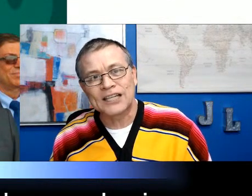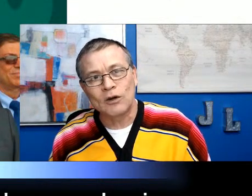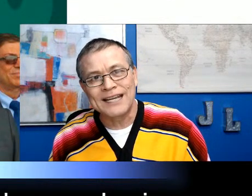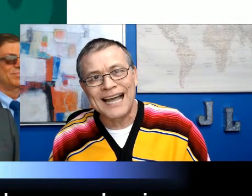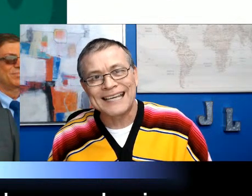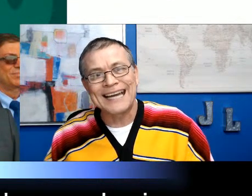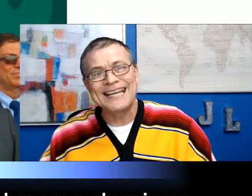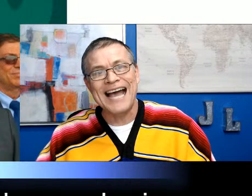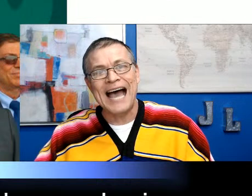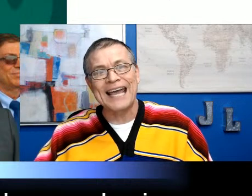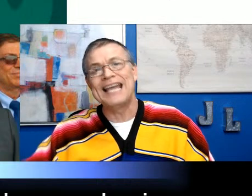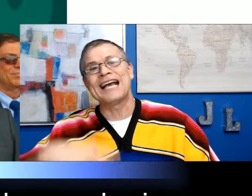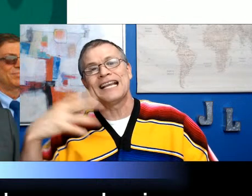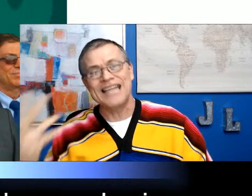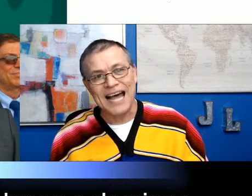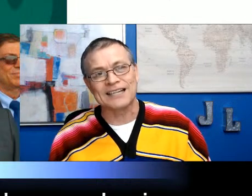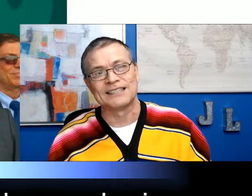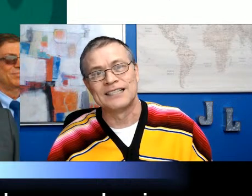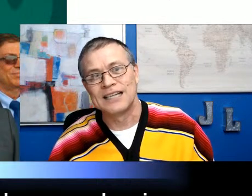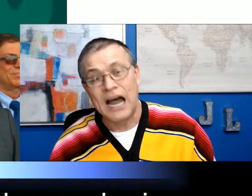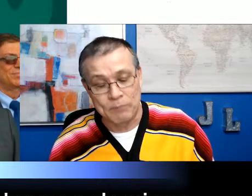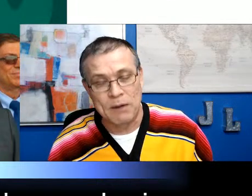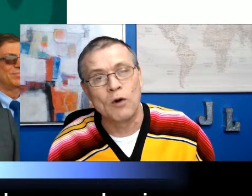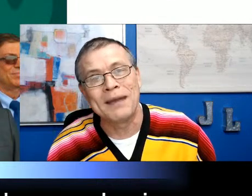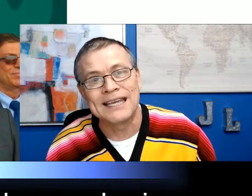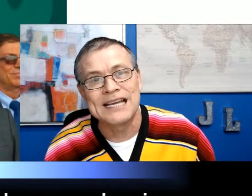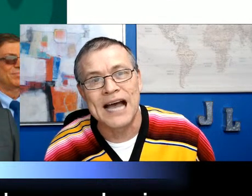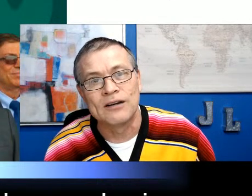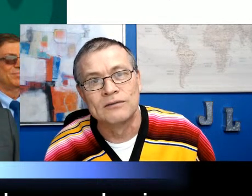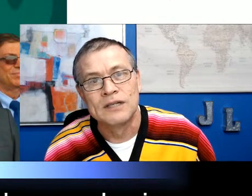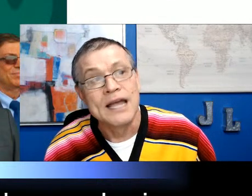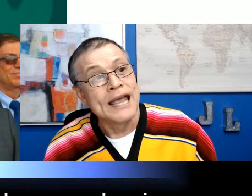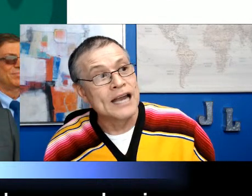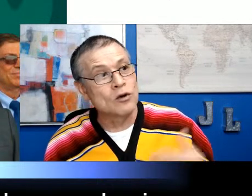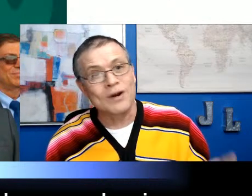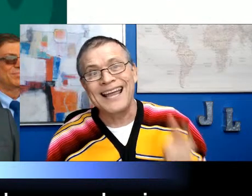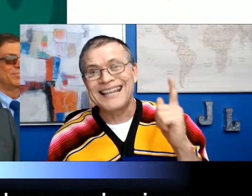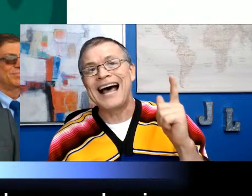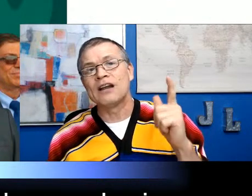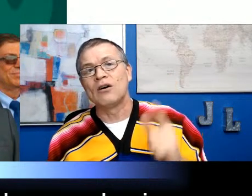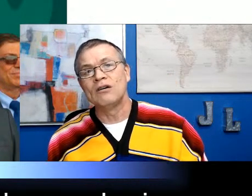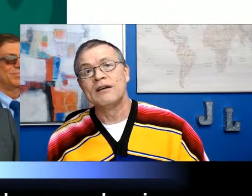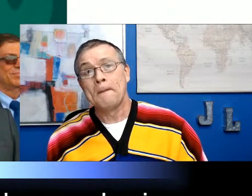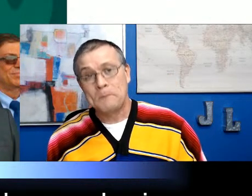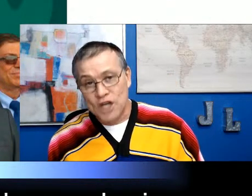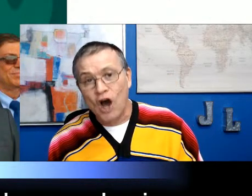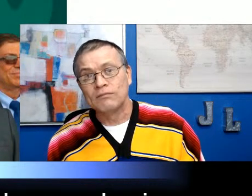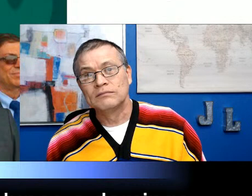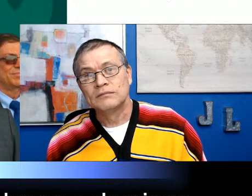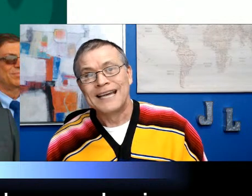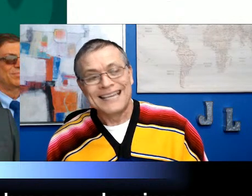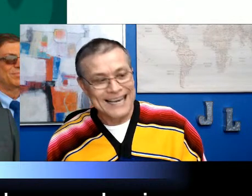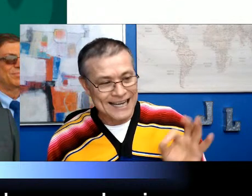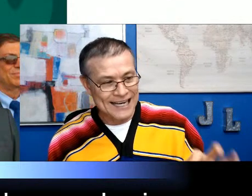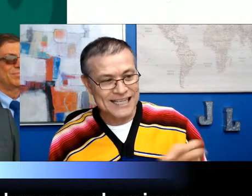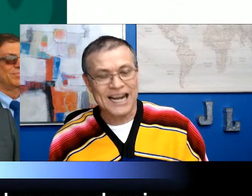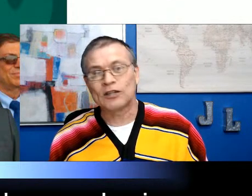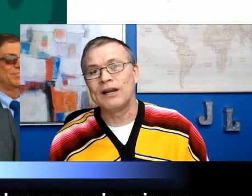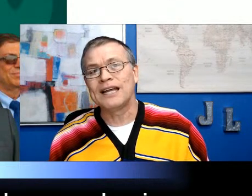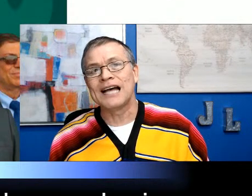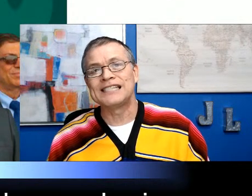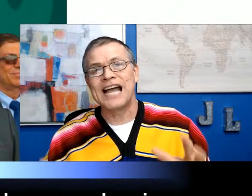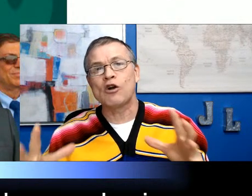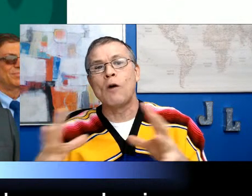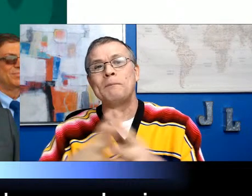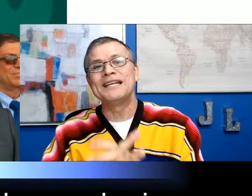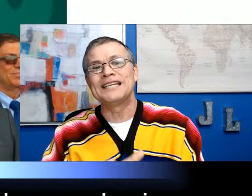Iglesia Católica quería engañar al pueblo mexicano. El cura Hidalgo vio que la Iglesia